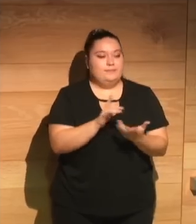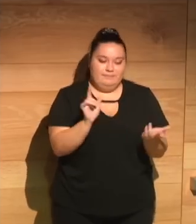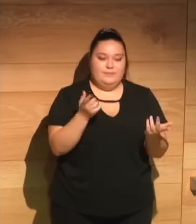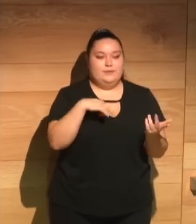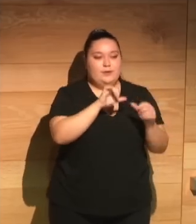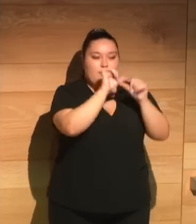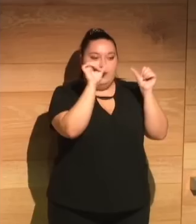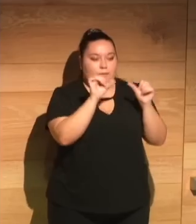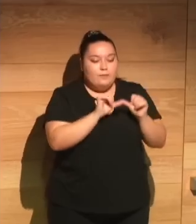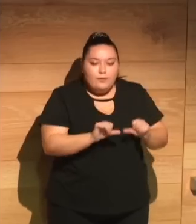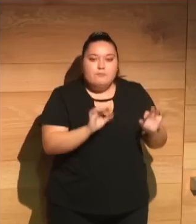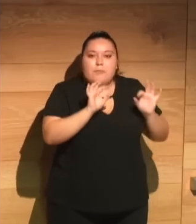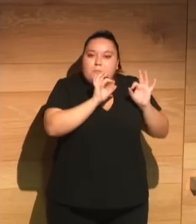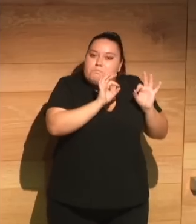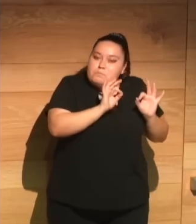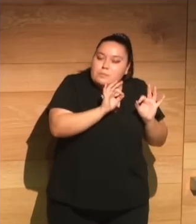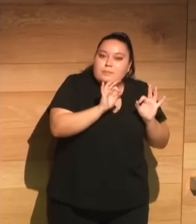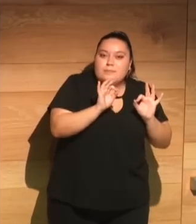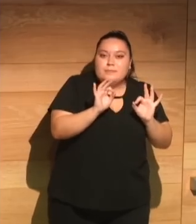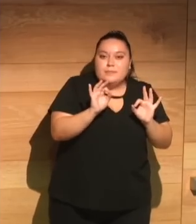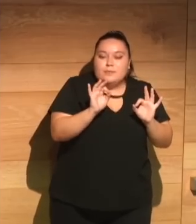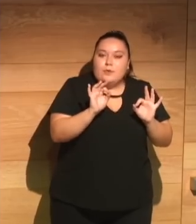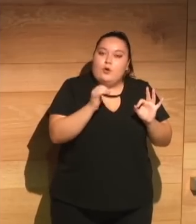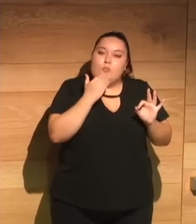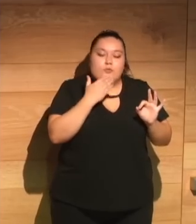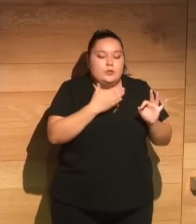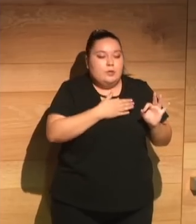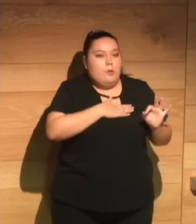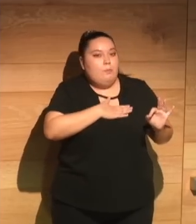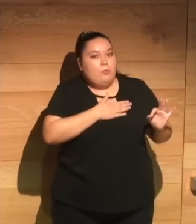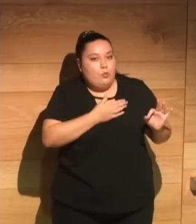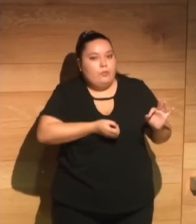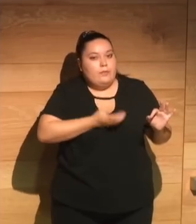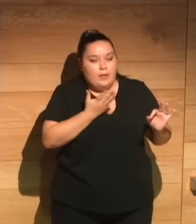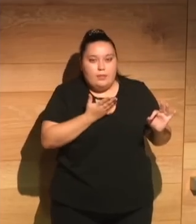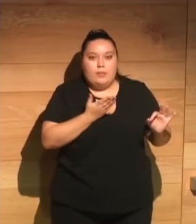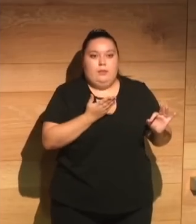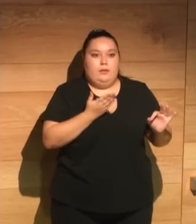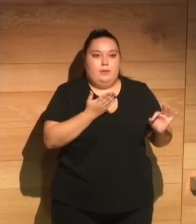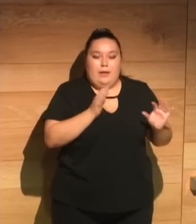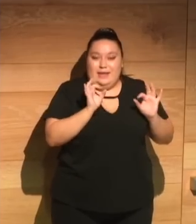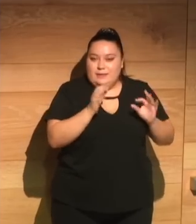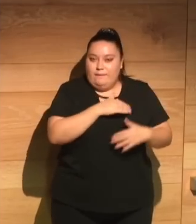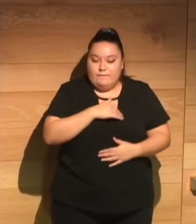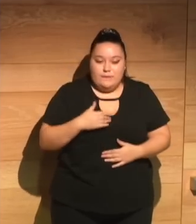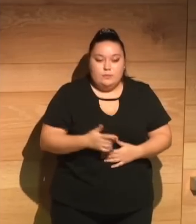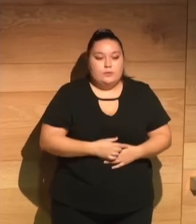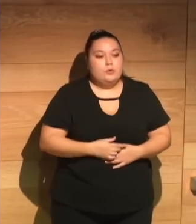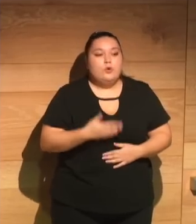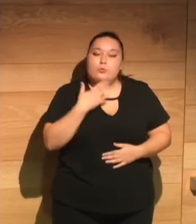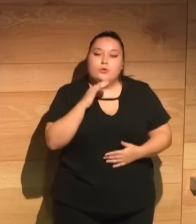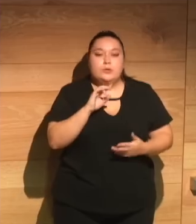evidentemente muy incipiente y sin ninguna voluntad finalista, tenemos casi un primer principio